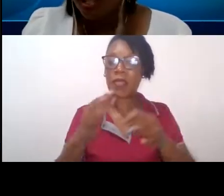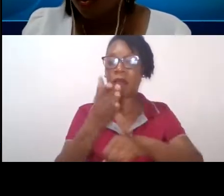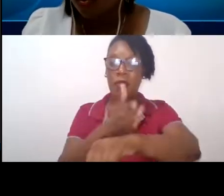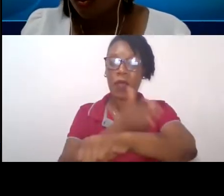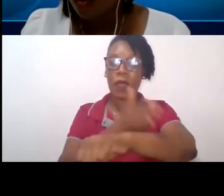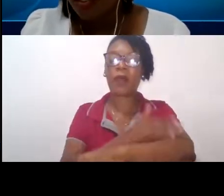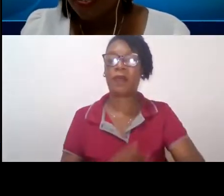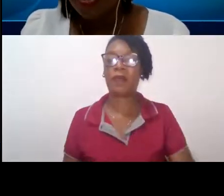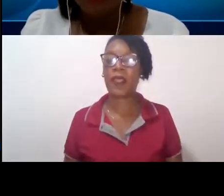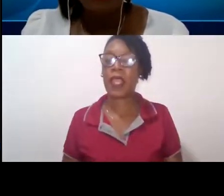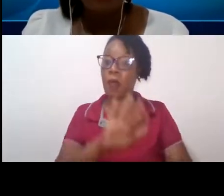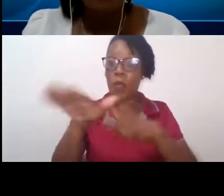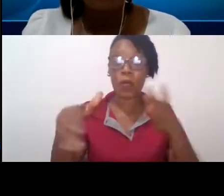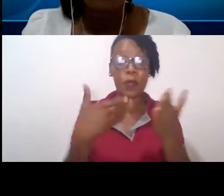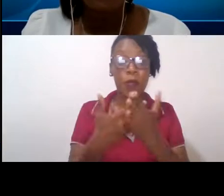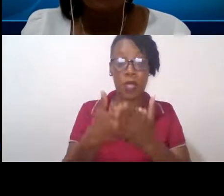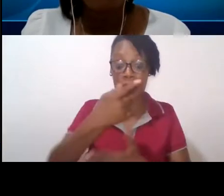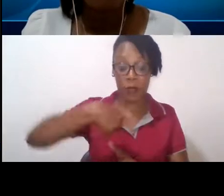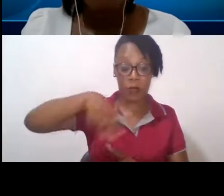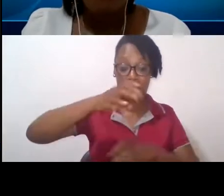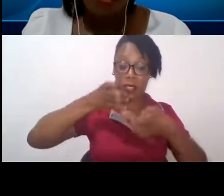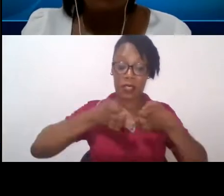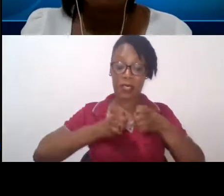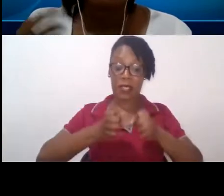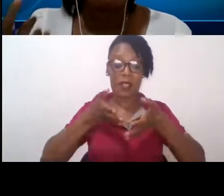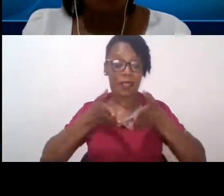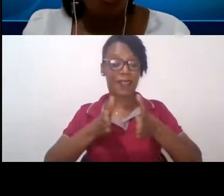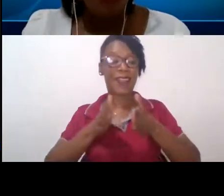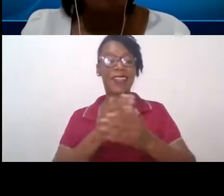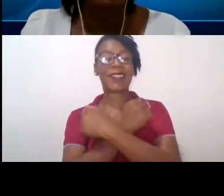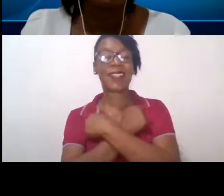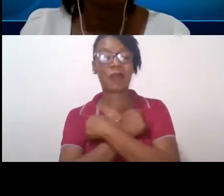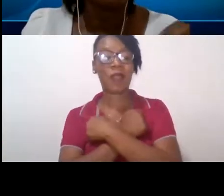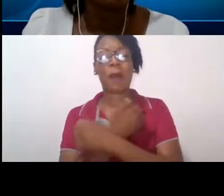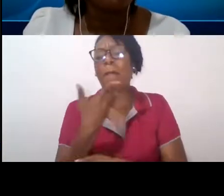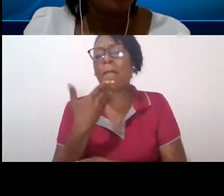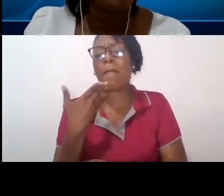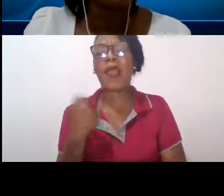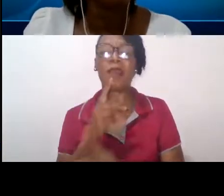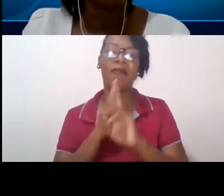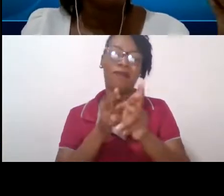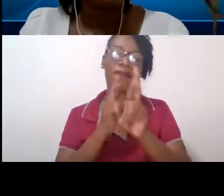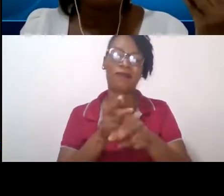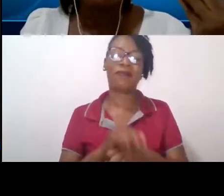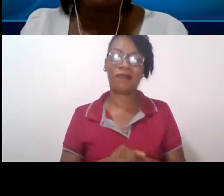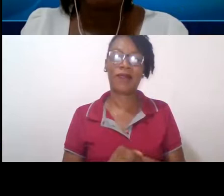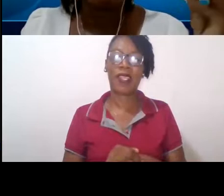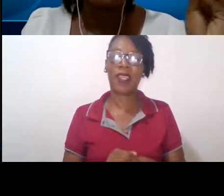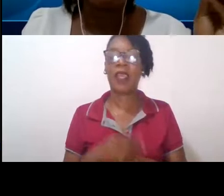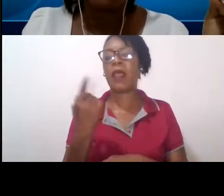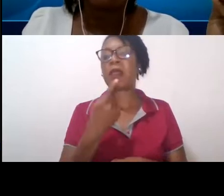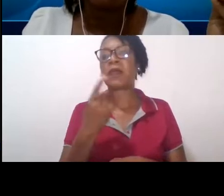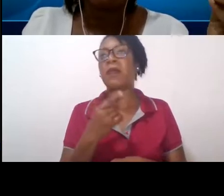Y cuando todas nuestras estrategias nazcan del amor, van a tener mejores resultados que si solamente nacen desde